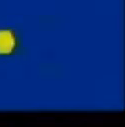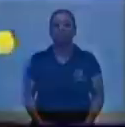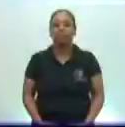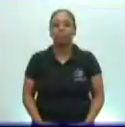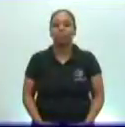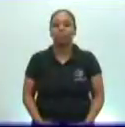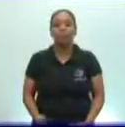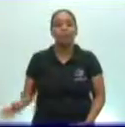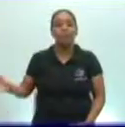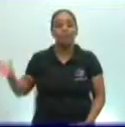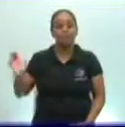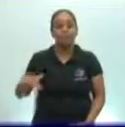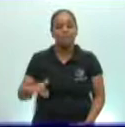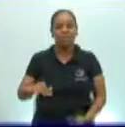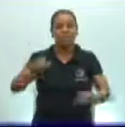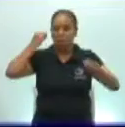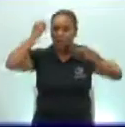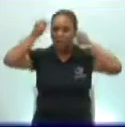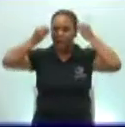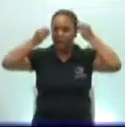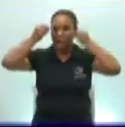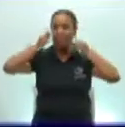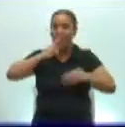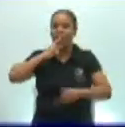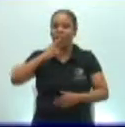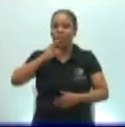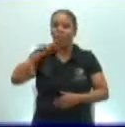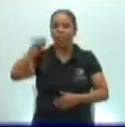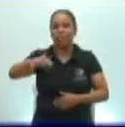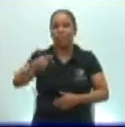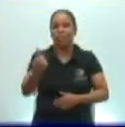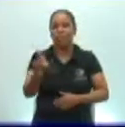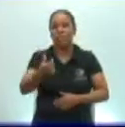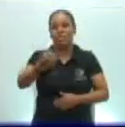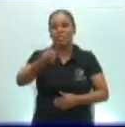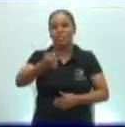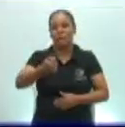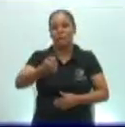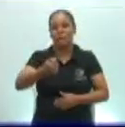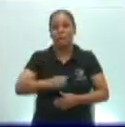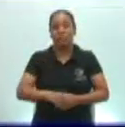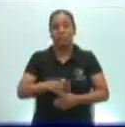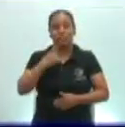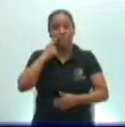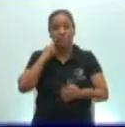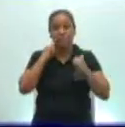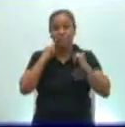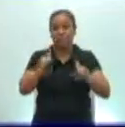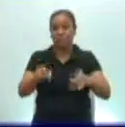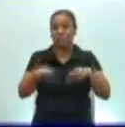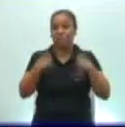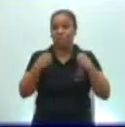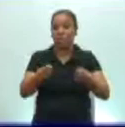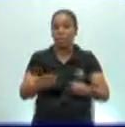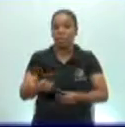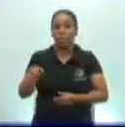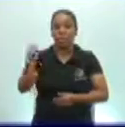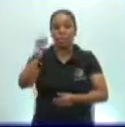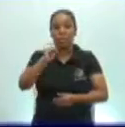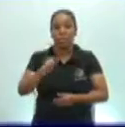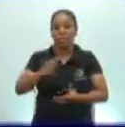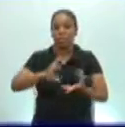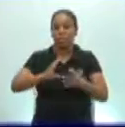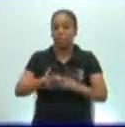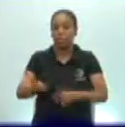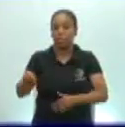Vamos entonces a analizar la respuesta de este primer inciso. Fíjense que la información que les daban es que es una molécula que está formada por